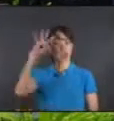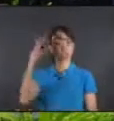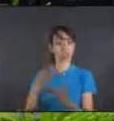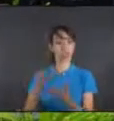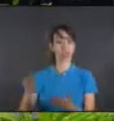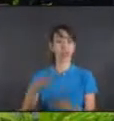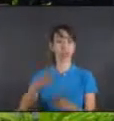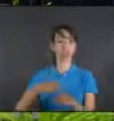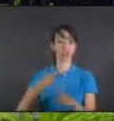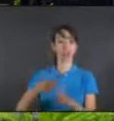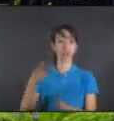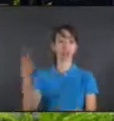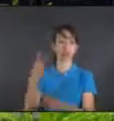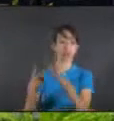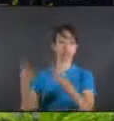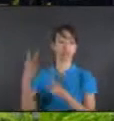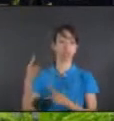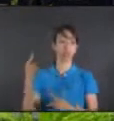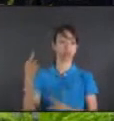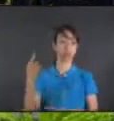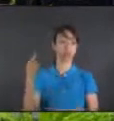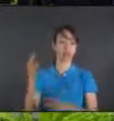Hoy te admiro mal,